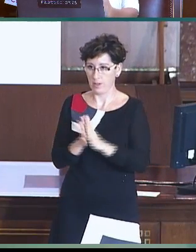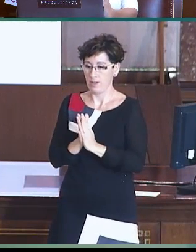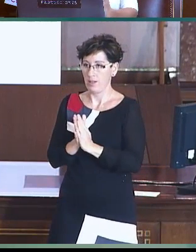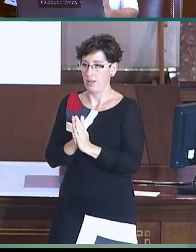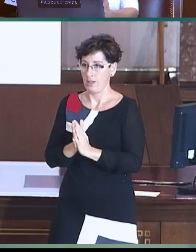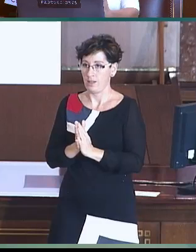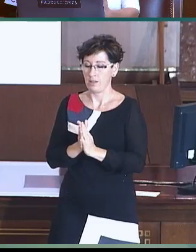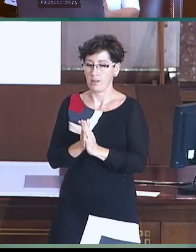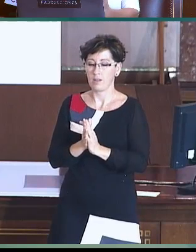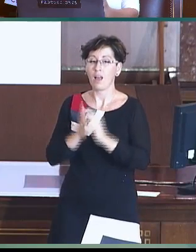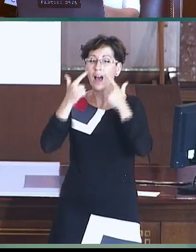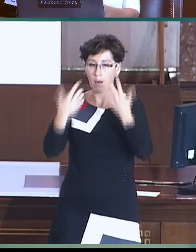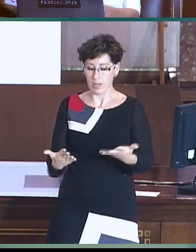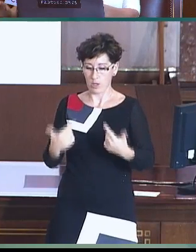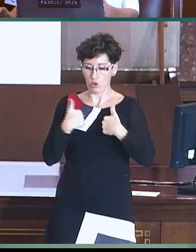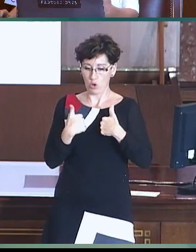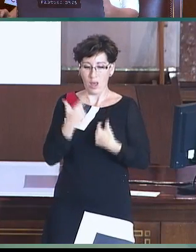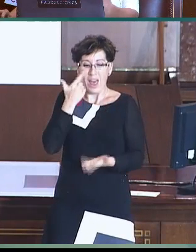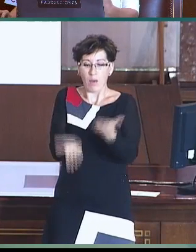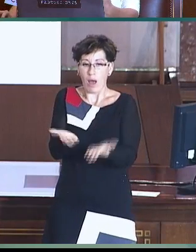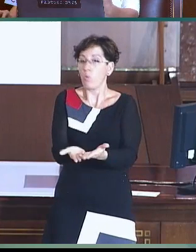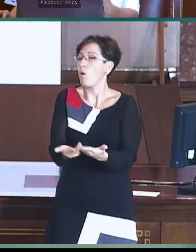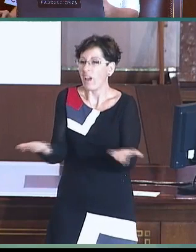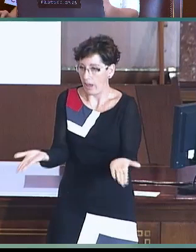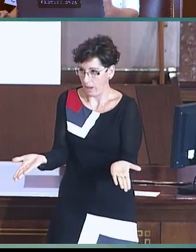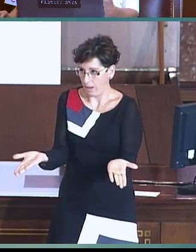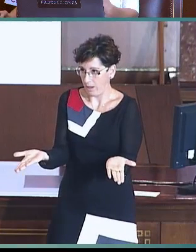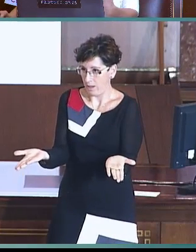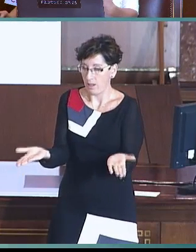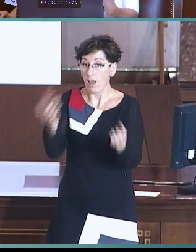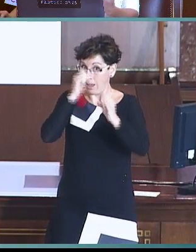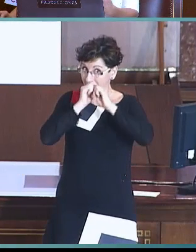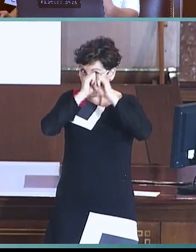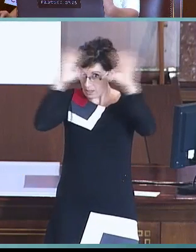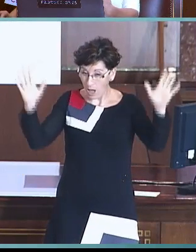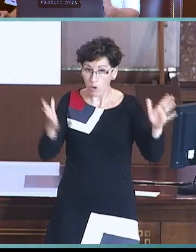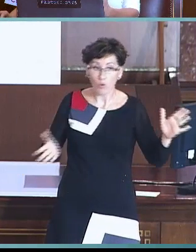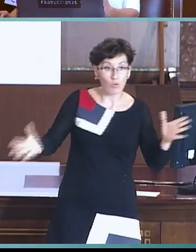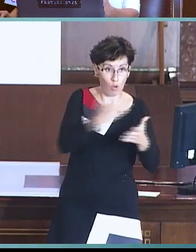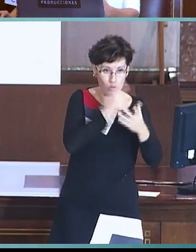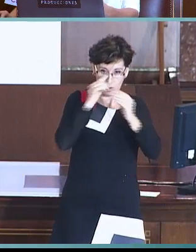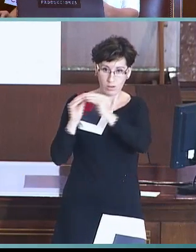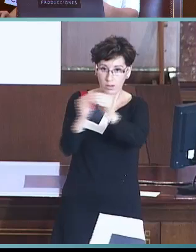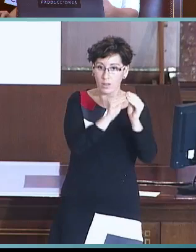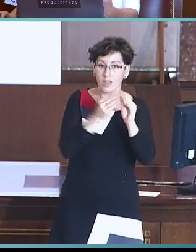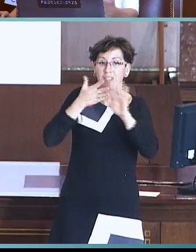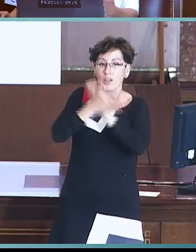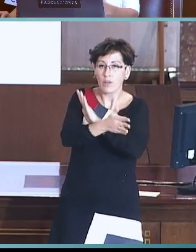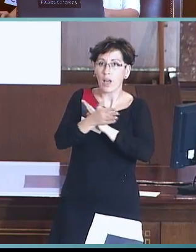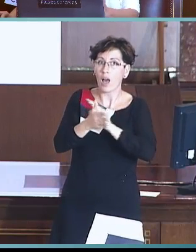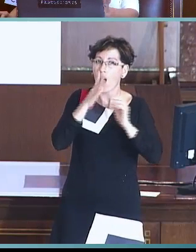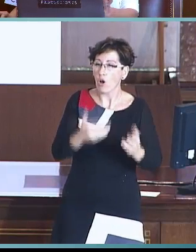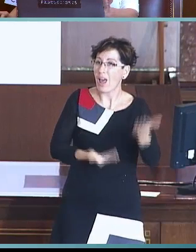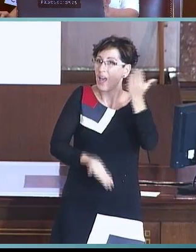explicar ahora, qué estaba evaluando la prueba. Y una vez que todos entendimos, todo el grupo de trabajo entendíamos bien qué estábamos evaluando,